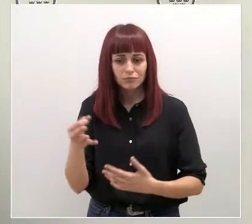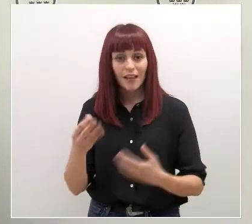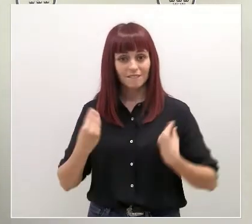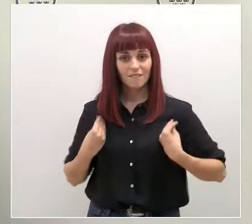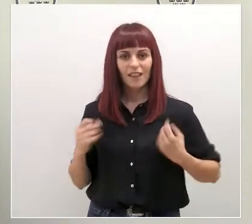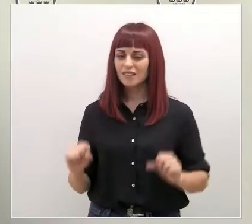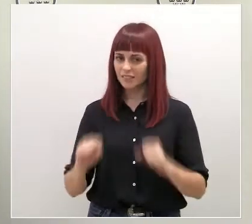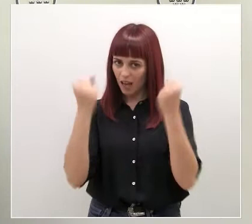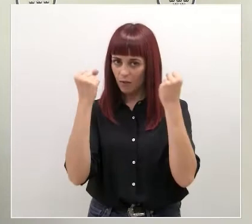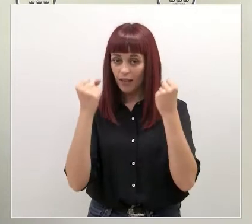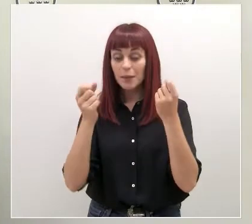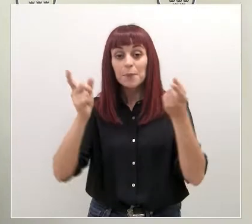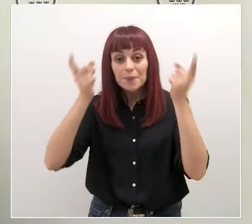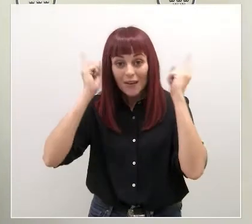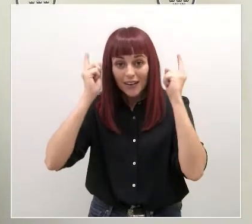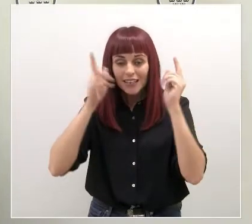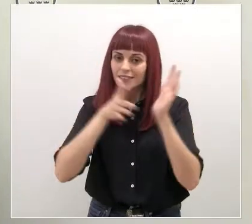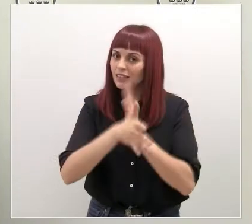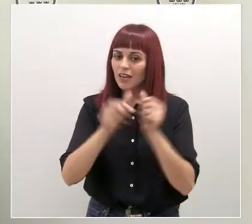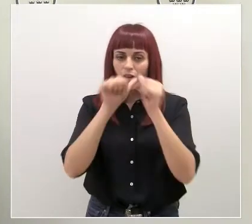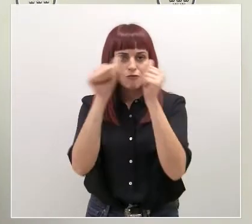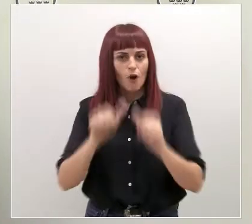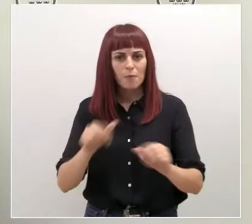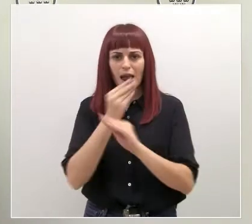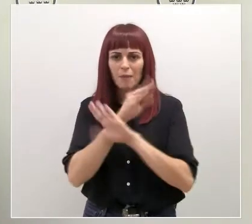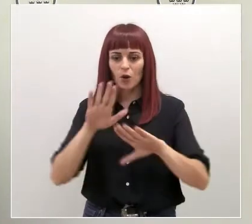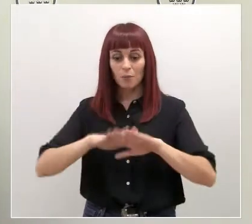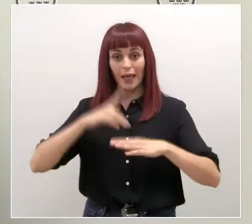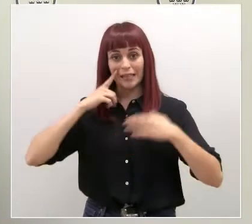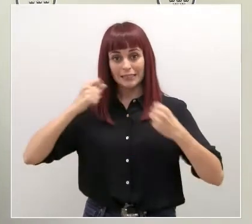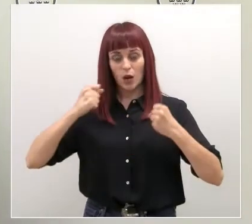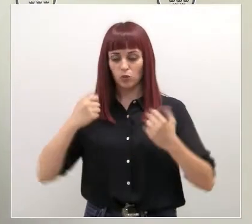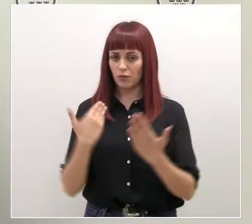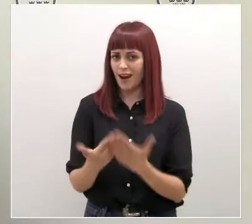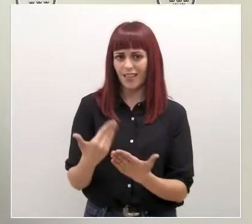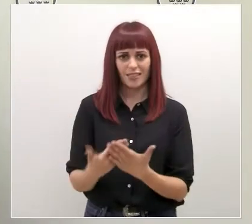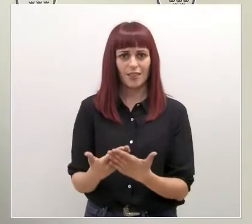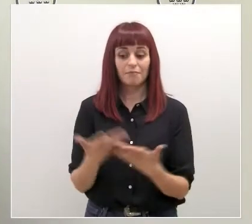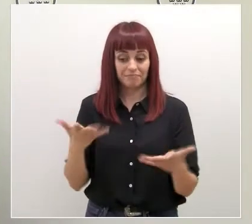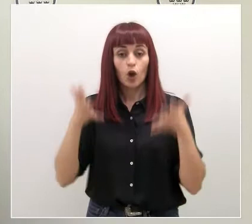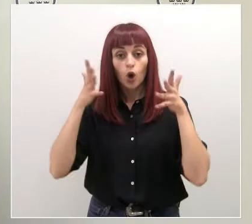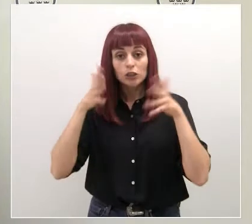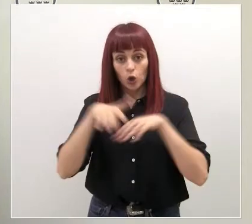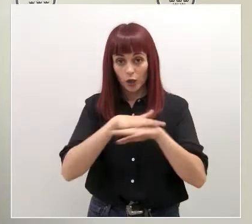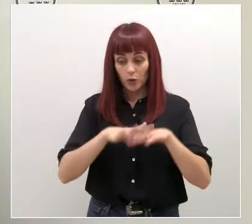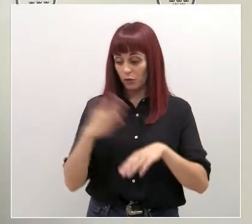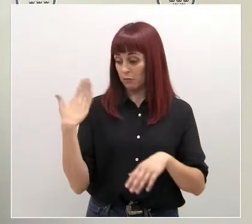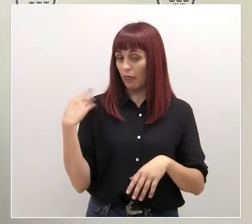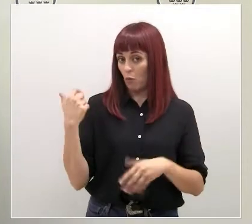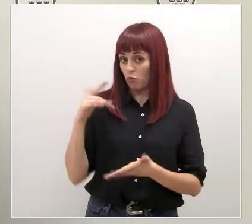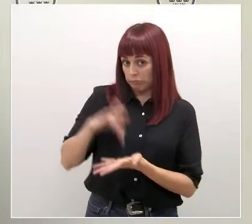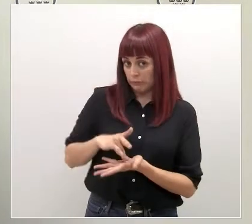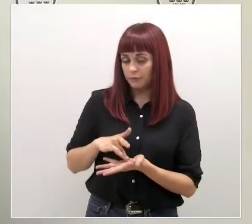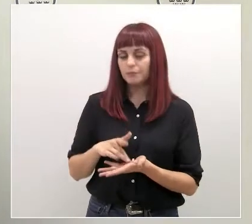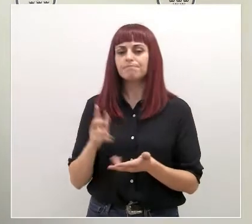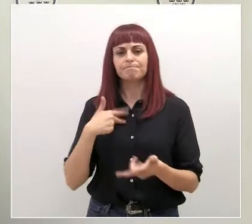vidas y prevenir es la mejor forma de garantizar nuestra salud. Así, en el Consejo de Gobierno que acabamos de celebrar,